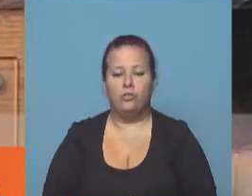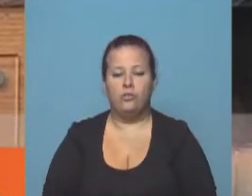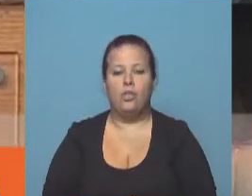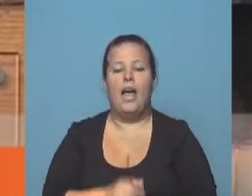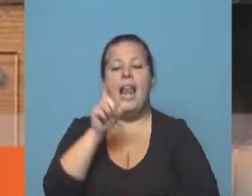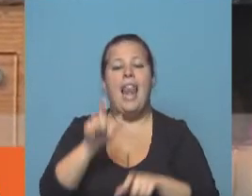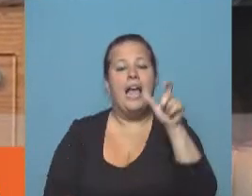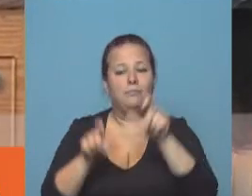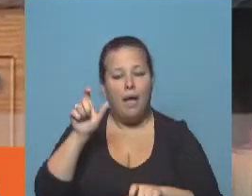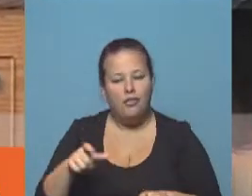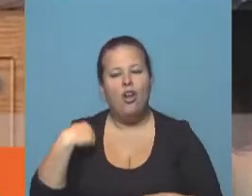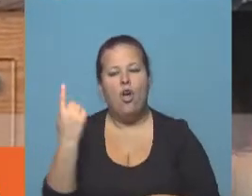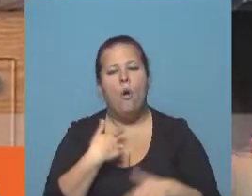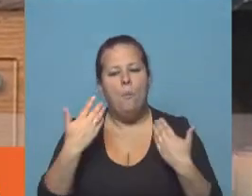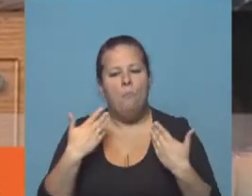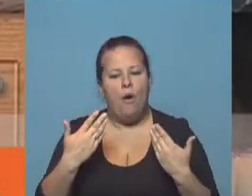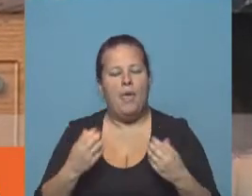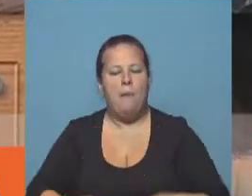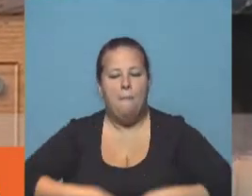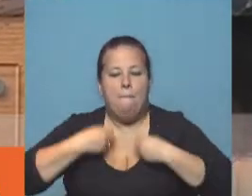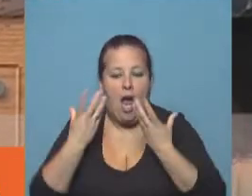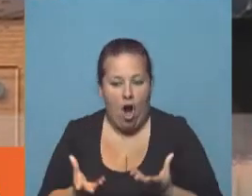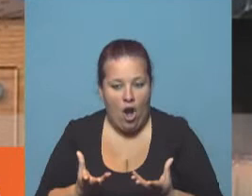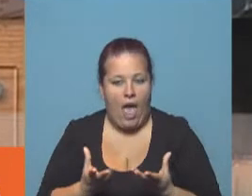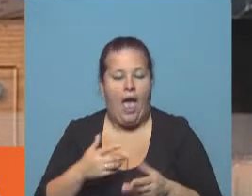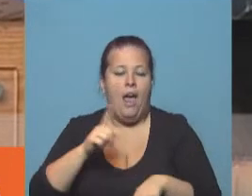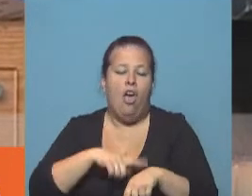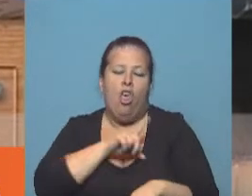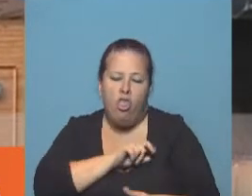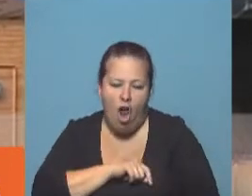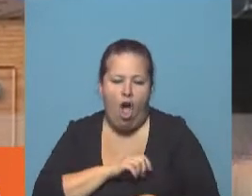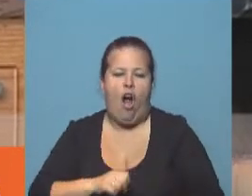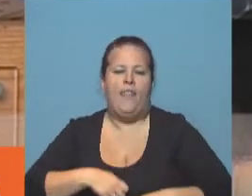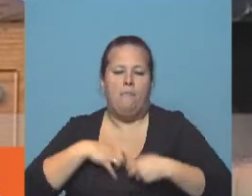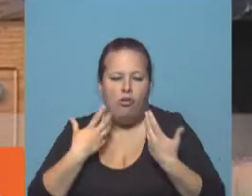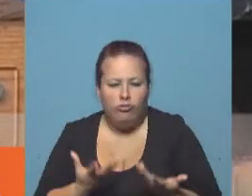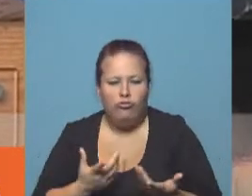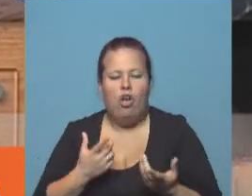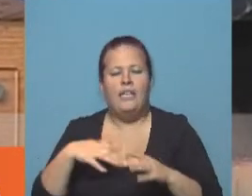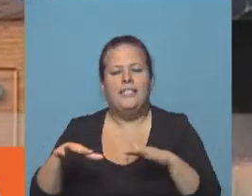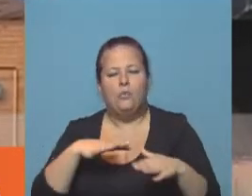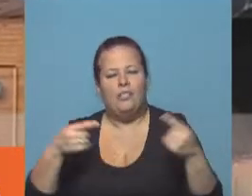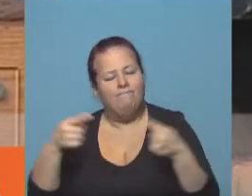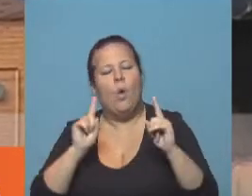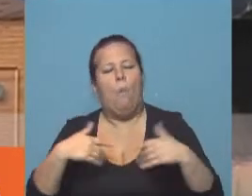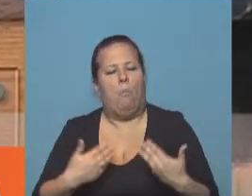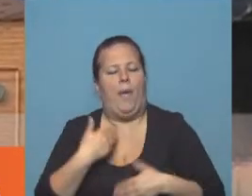los seres humanos tenemos la capacidad de sobreponernos a periodos de dolor emocional y situaciones adversas.